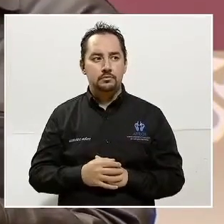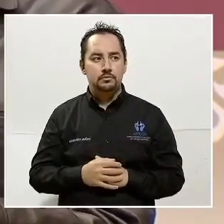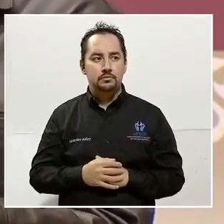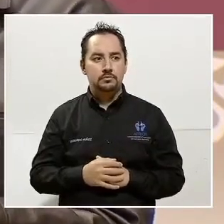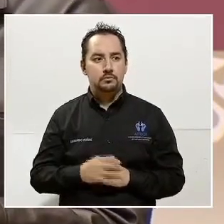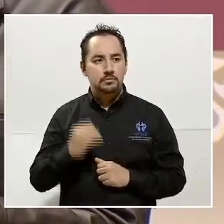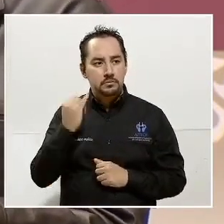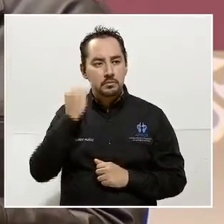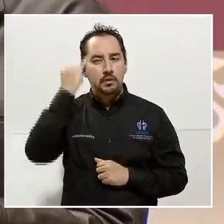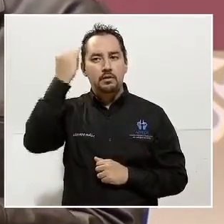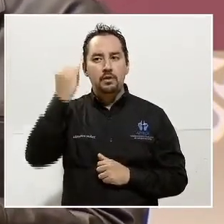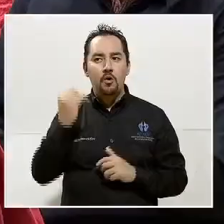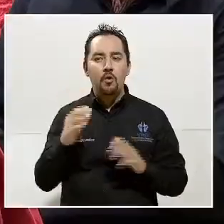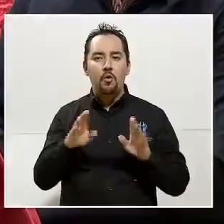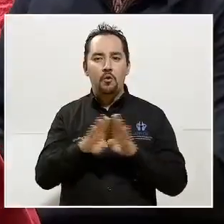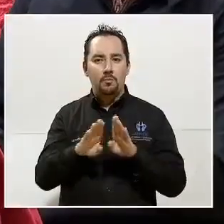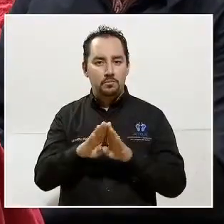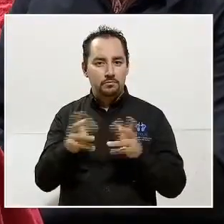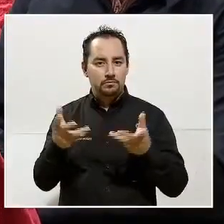cómo los trataron.